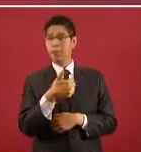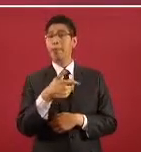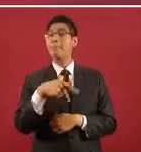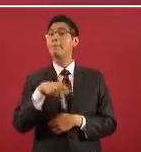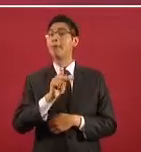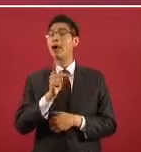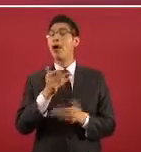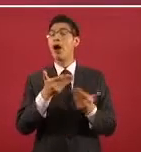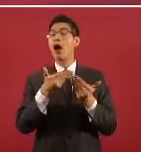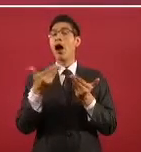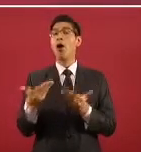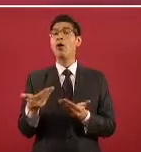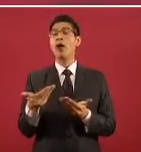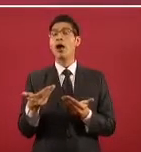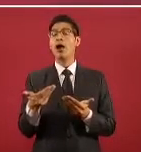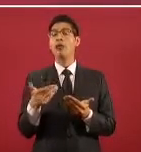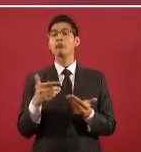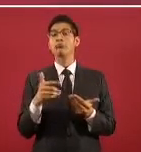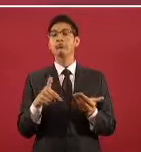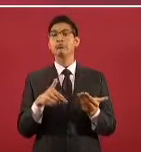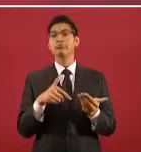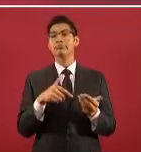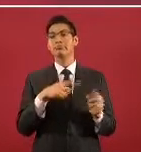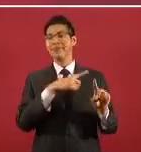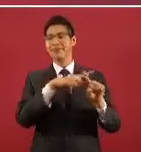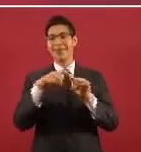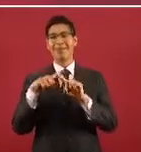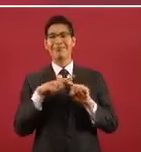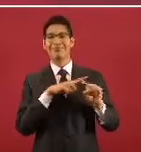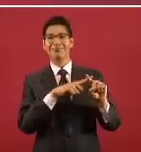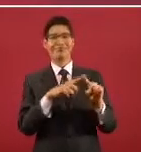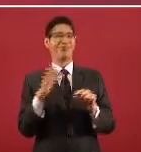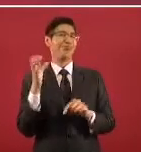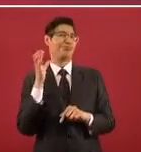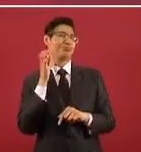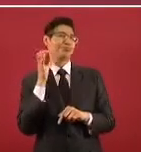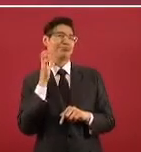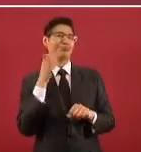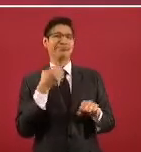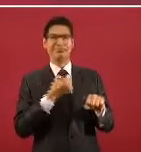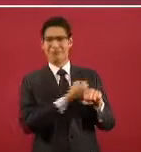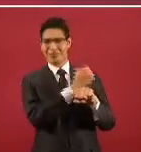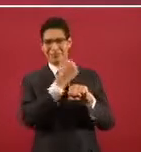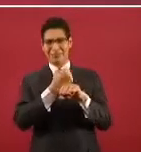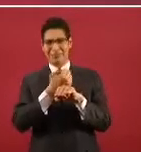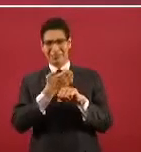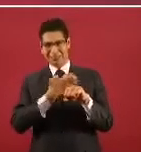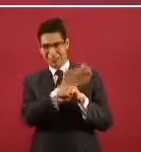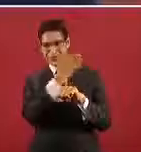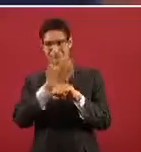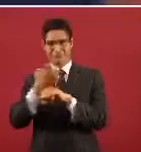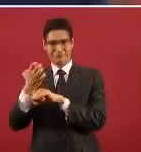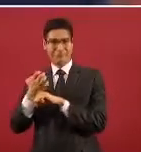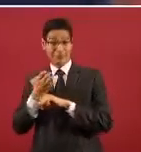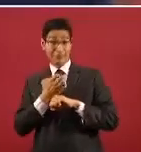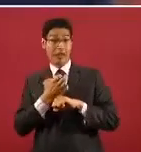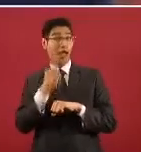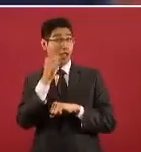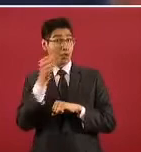a los congresos locales. Hasta ayer la mayoría había votado a